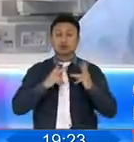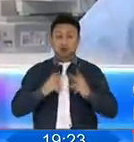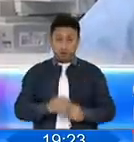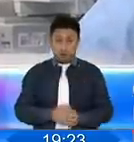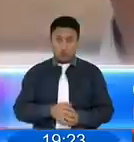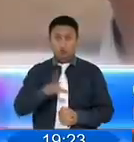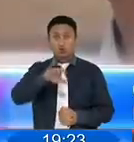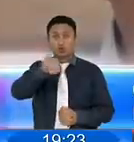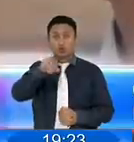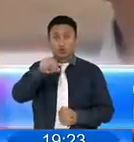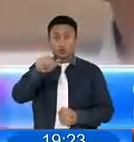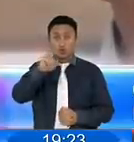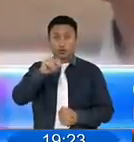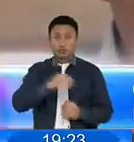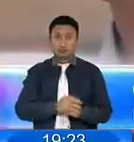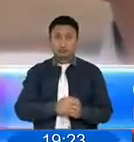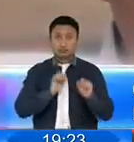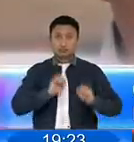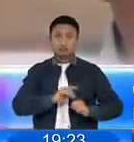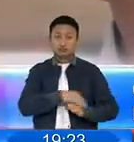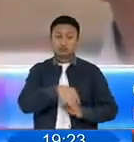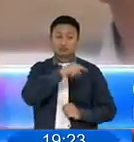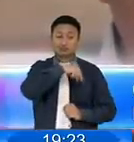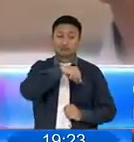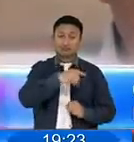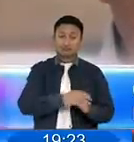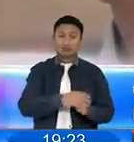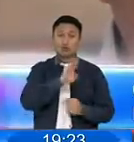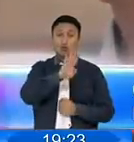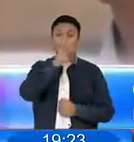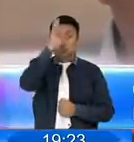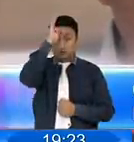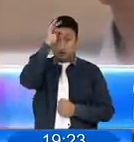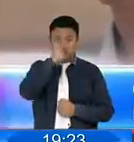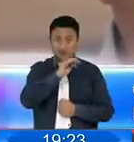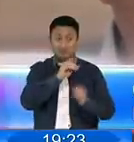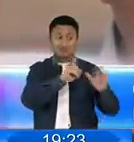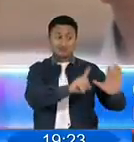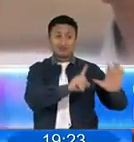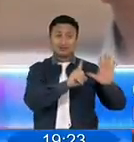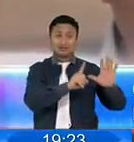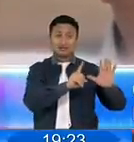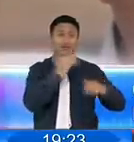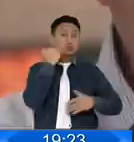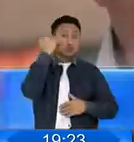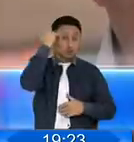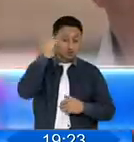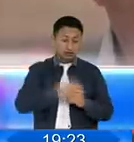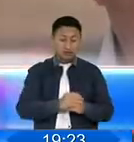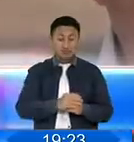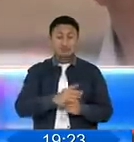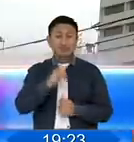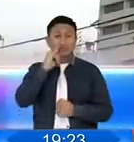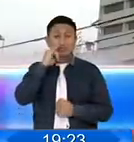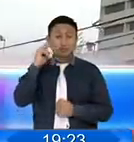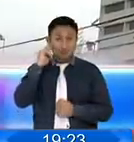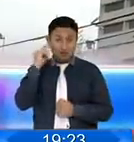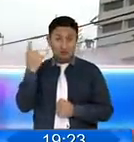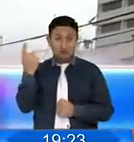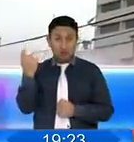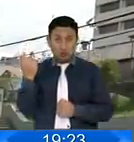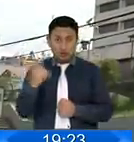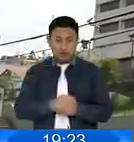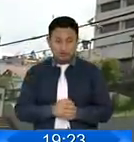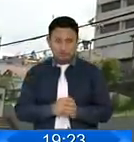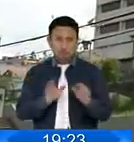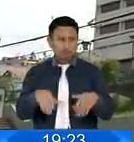Es de 6 camas para adultos en los 4 hospitales y 11 camas en el Hospital Pediátrico Bacortiz. Es decir, la mayor cantidad de